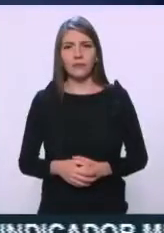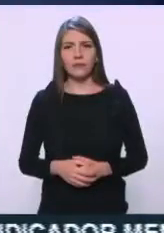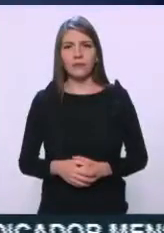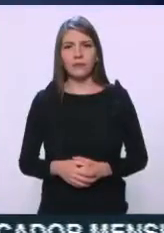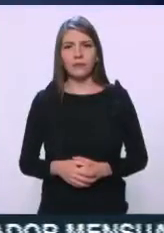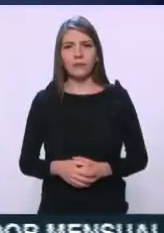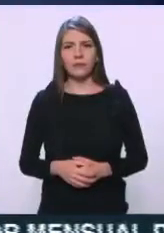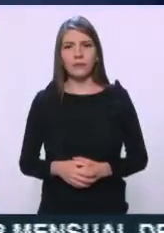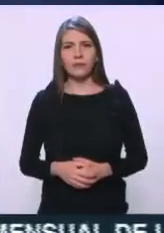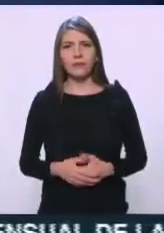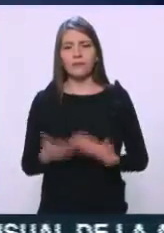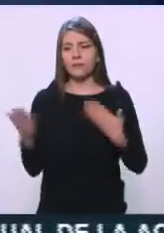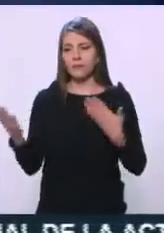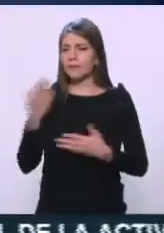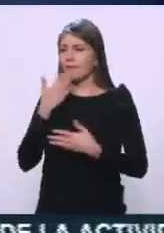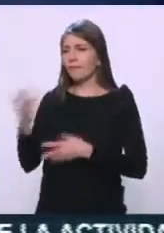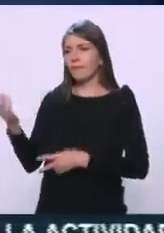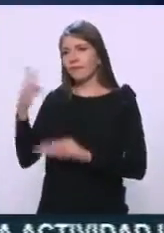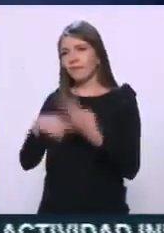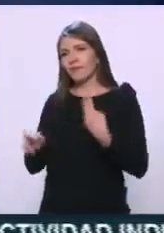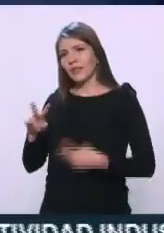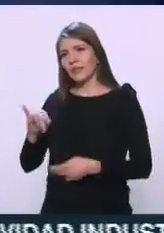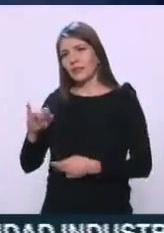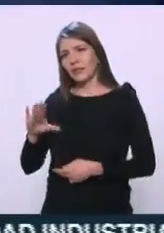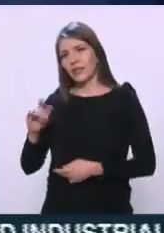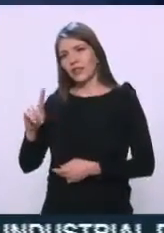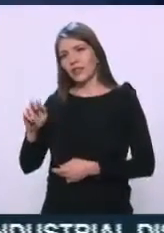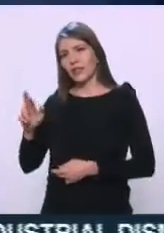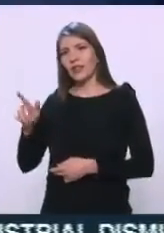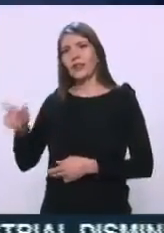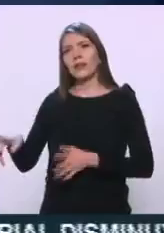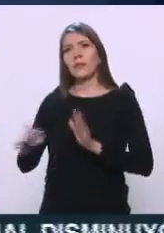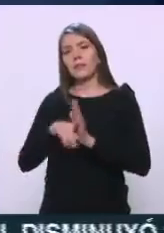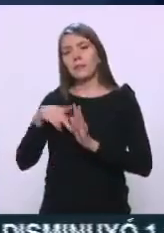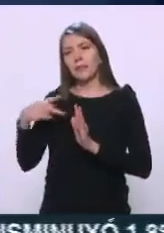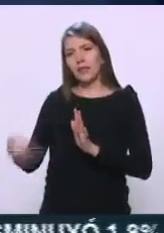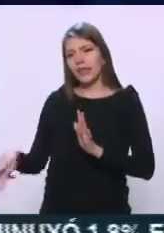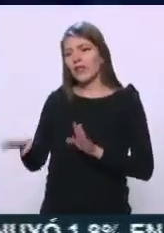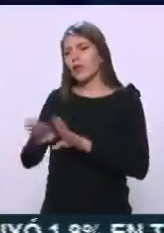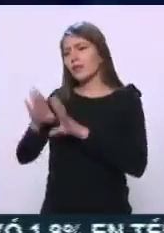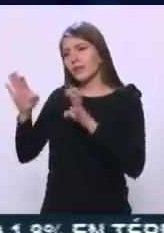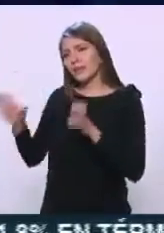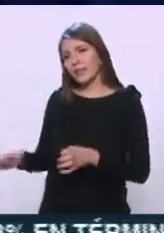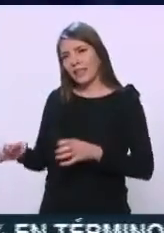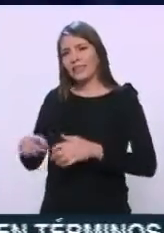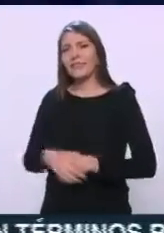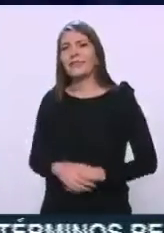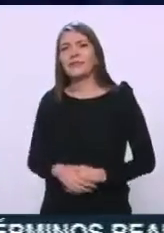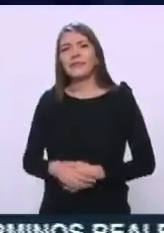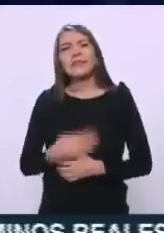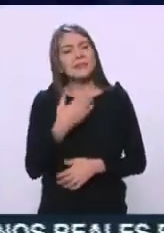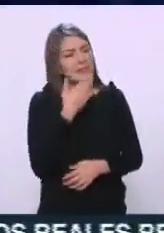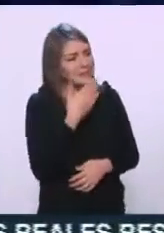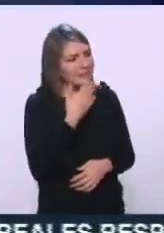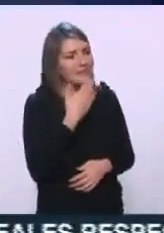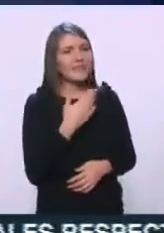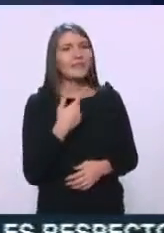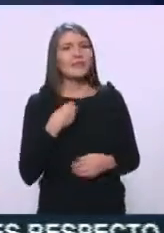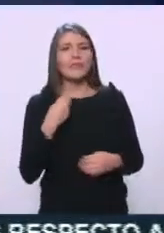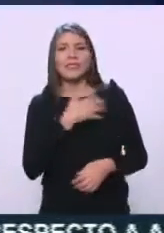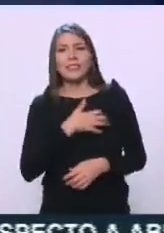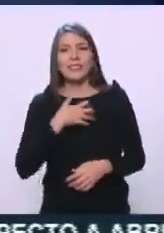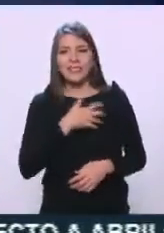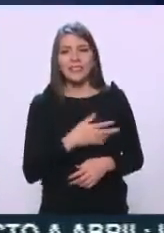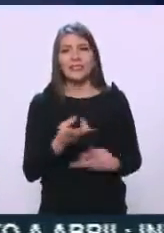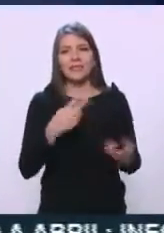Con muchísimo gusto le doy la bienvenida este viernes a Víctor Ronquillo, periodista y compañero. ¿Cómo estás, Víctor? Bien, muy a gusto, muy contento de estar aquí, mi